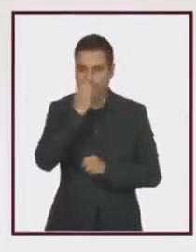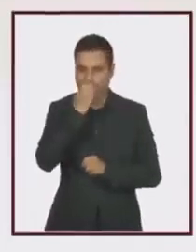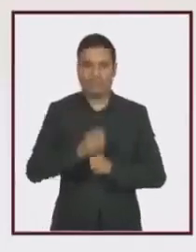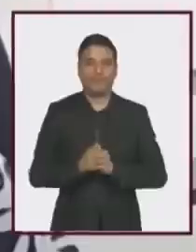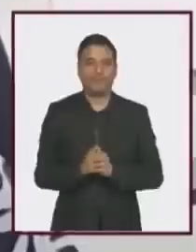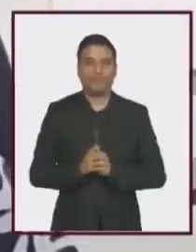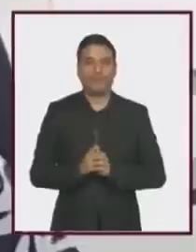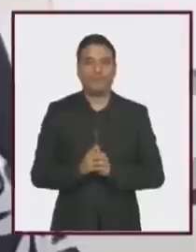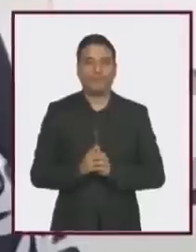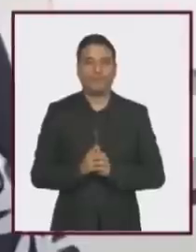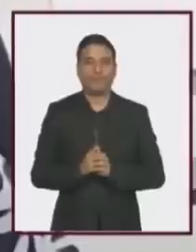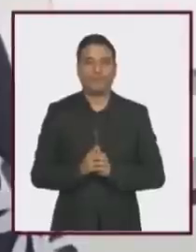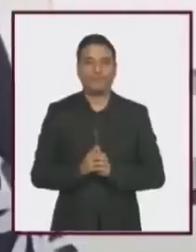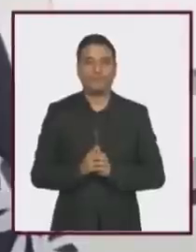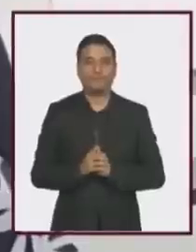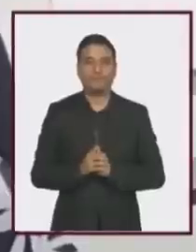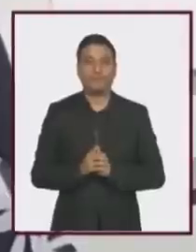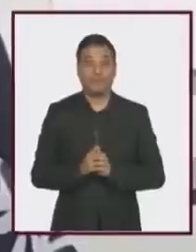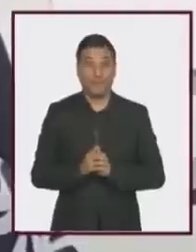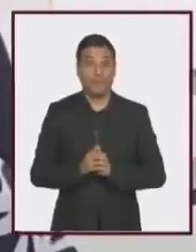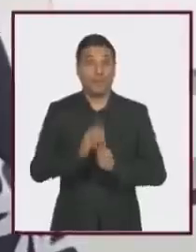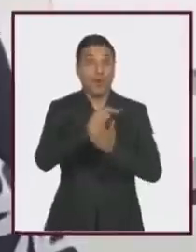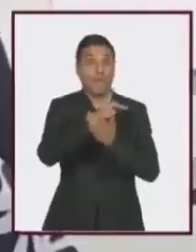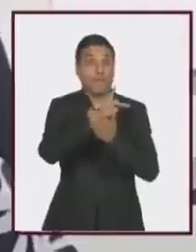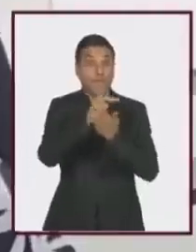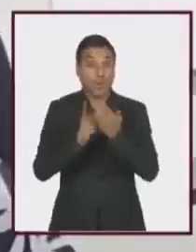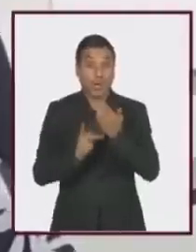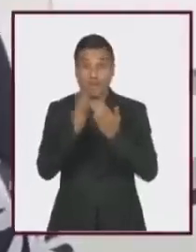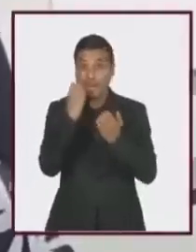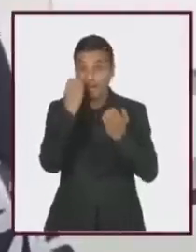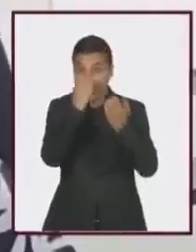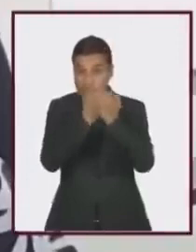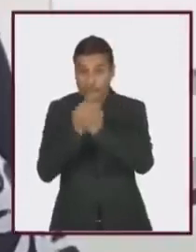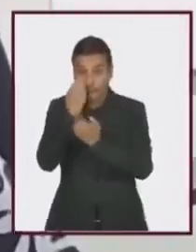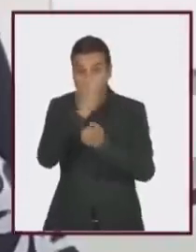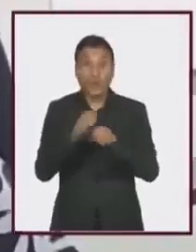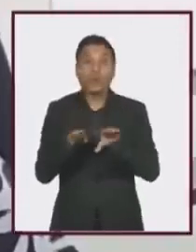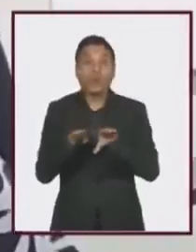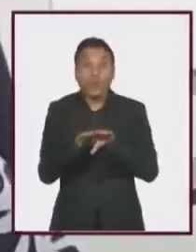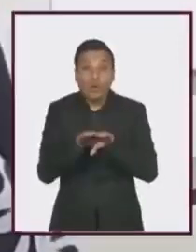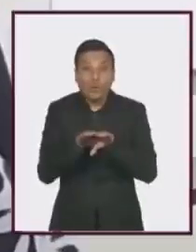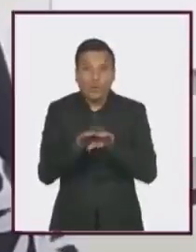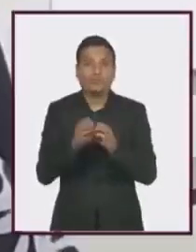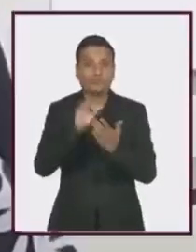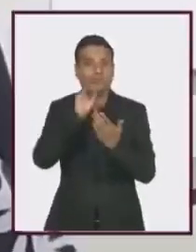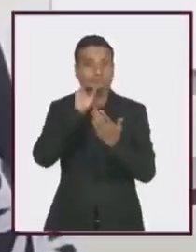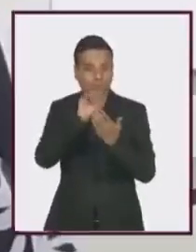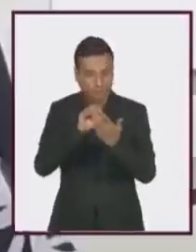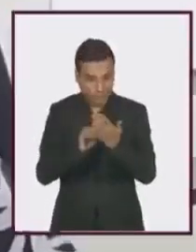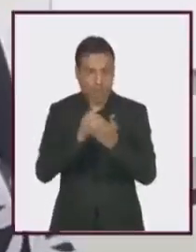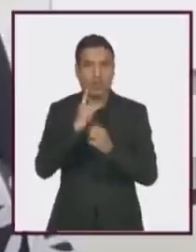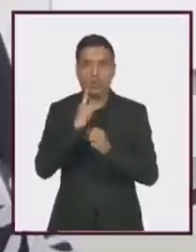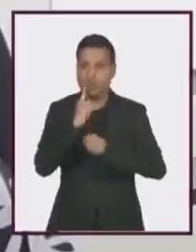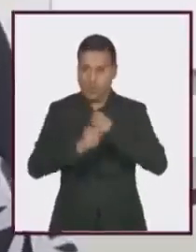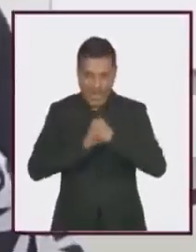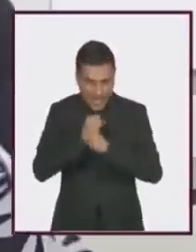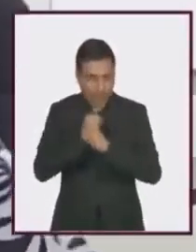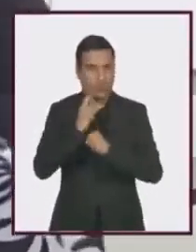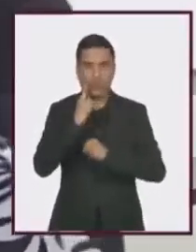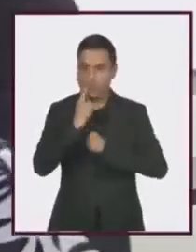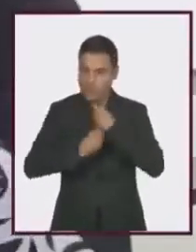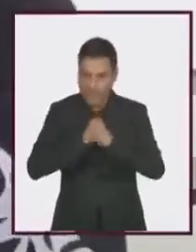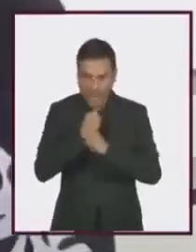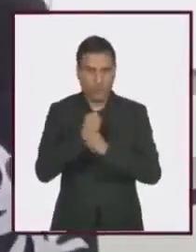establecido que el programa analítico se haga por ciclo. Sí lo tenemos que hacer para todo el